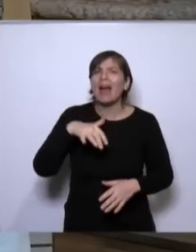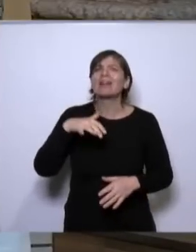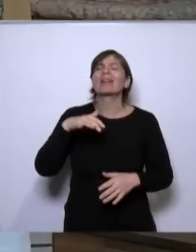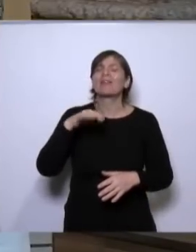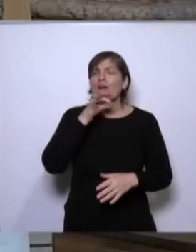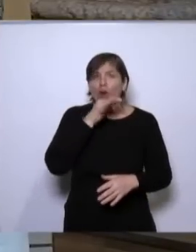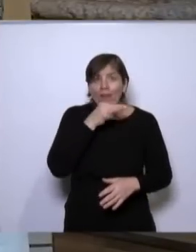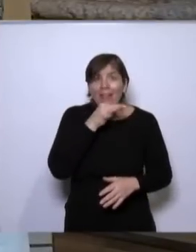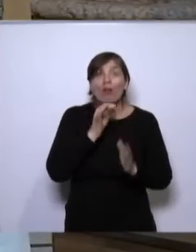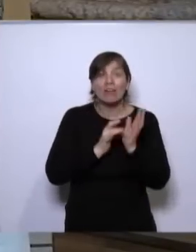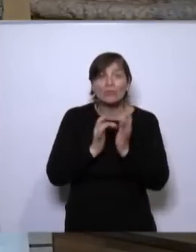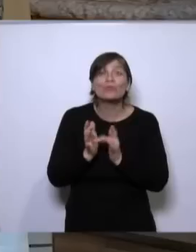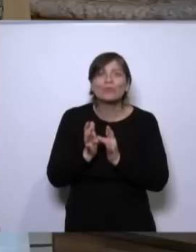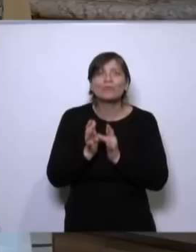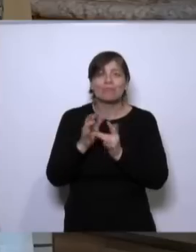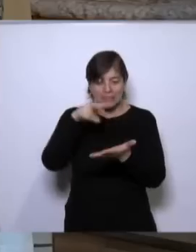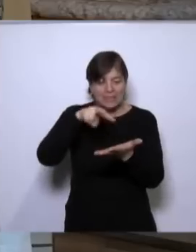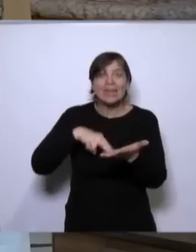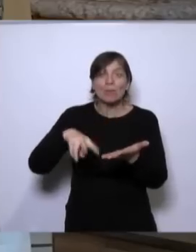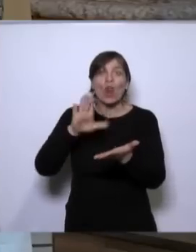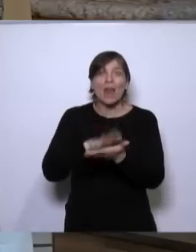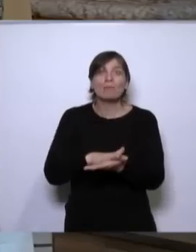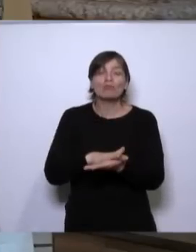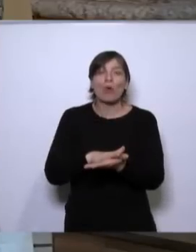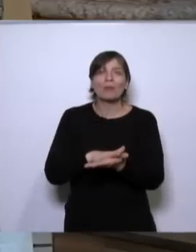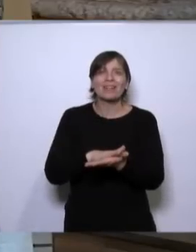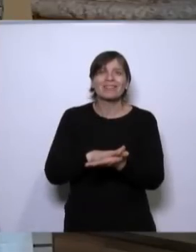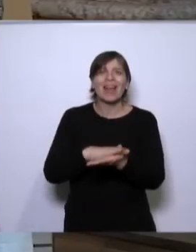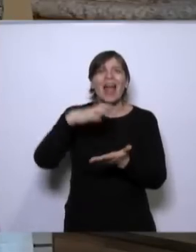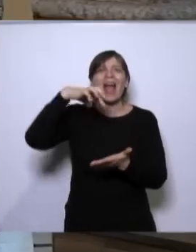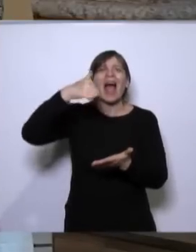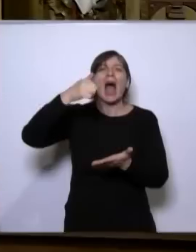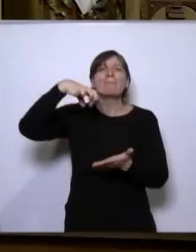del Cordero, decía el Apocalipsis.